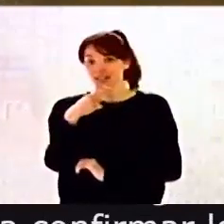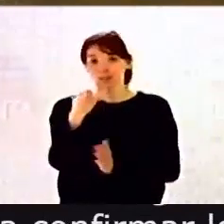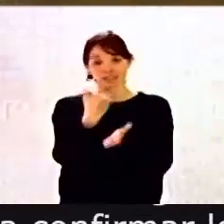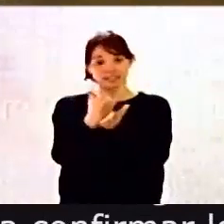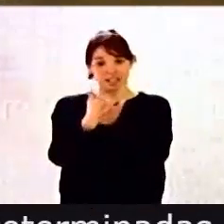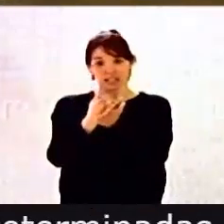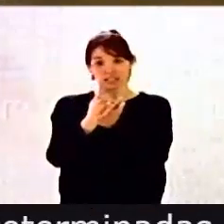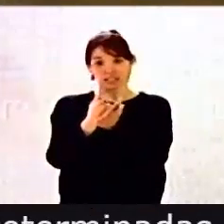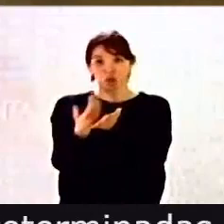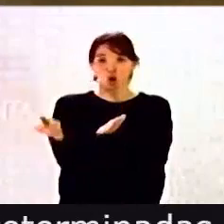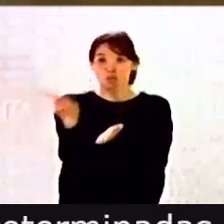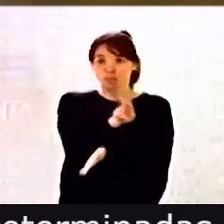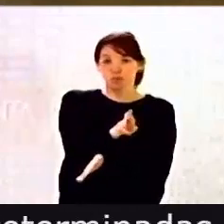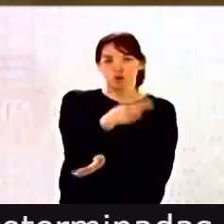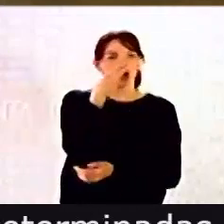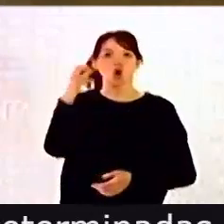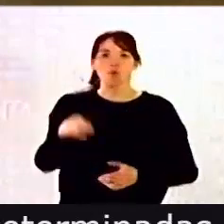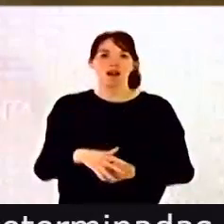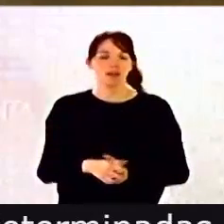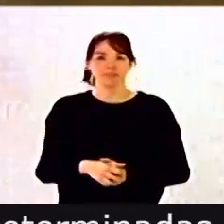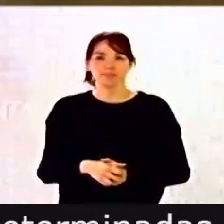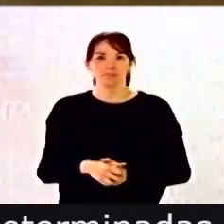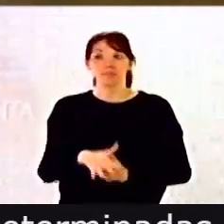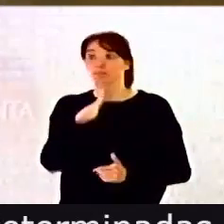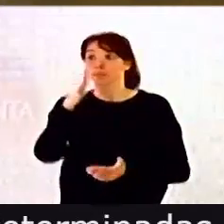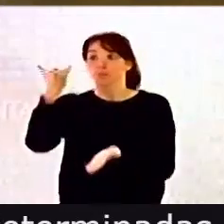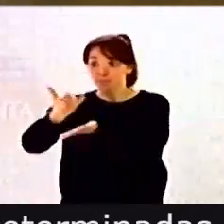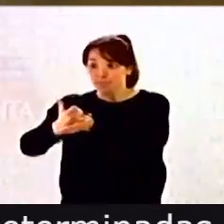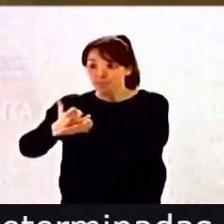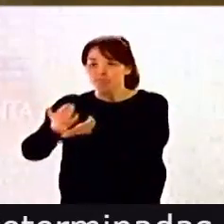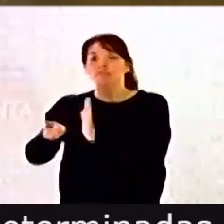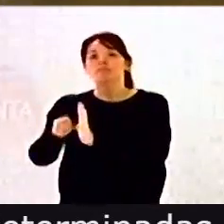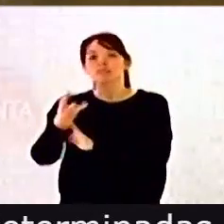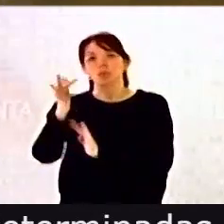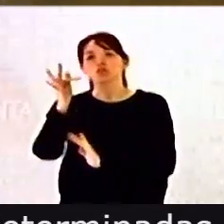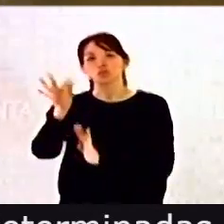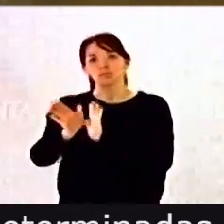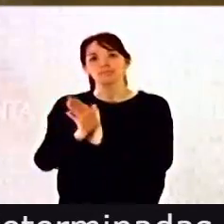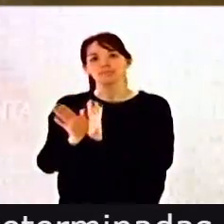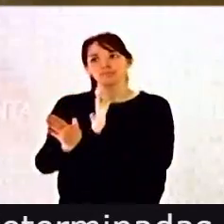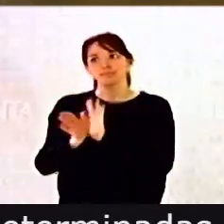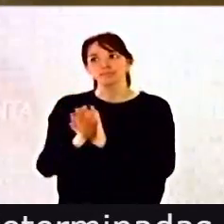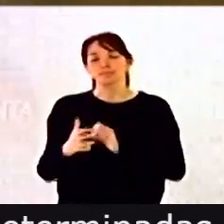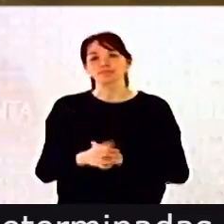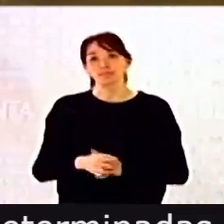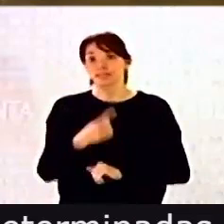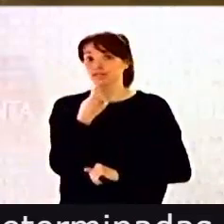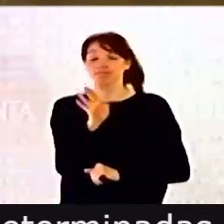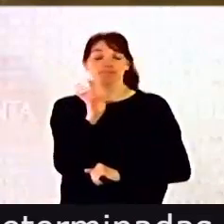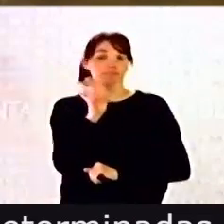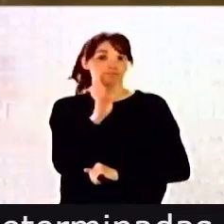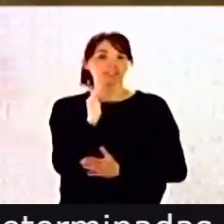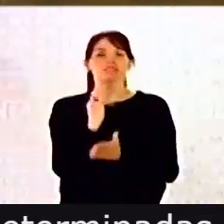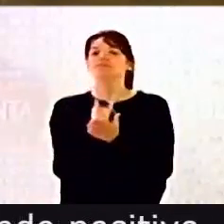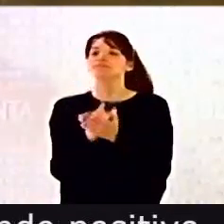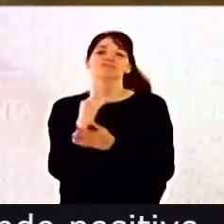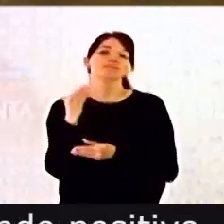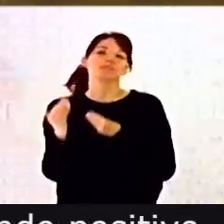eso. Porque el test va a seguir dando positivo. Porque el test, como le decía, lo que hace